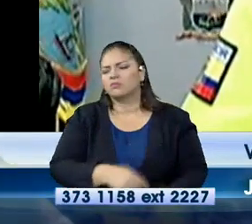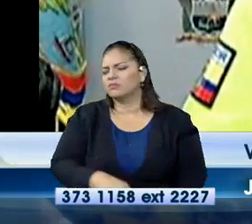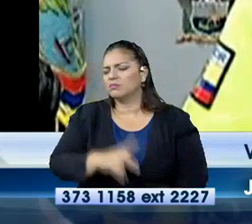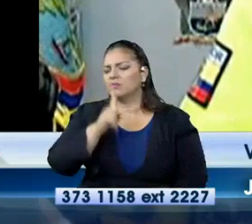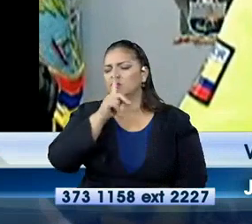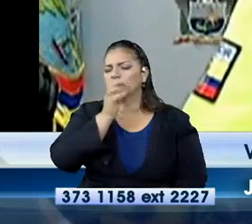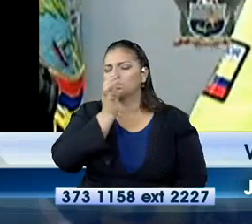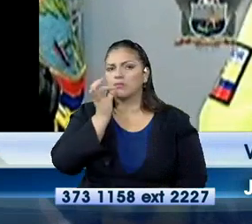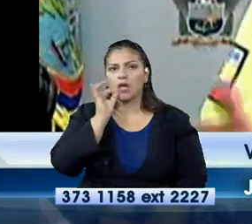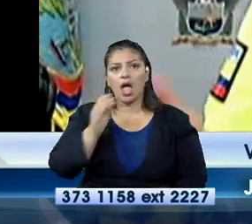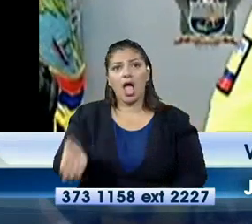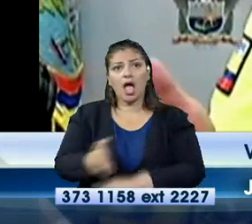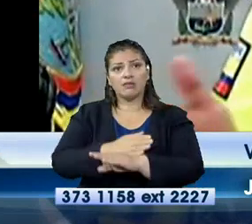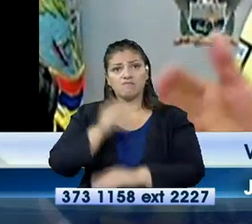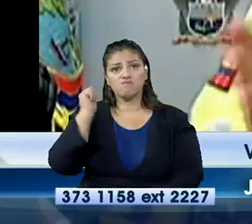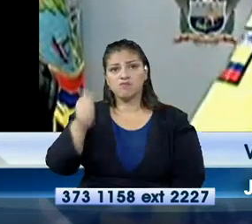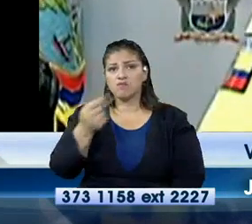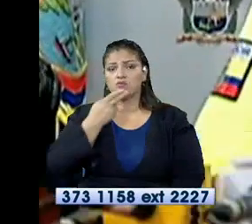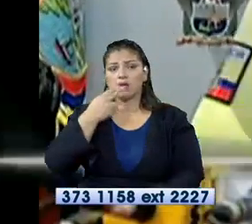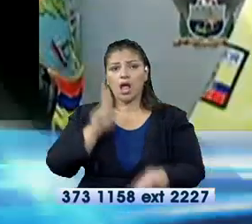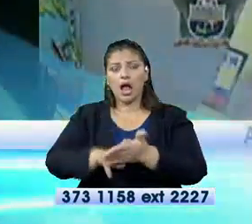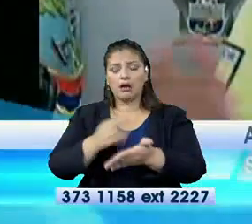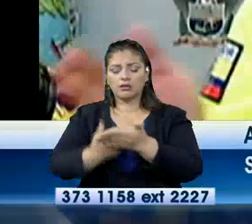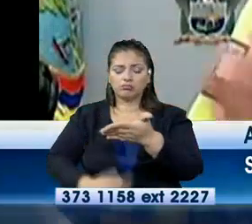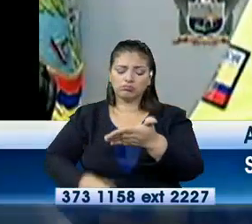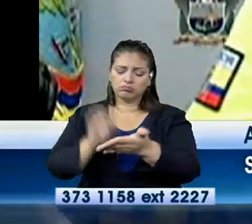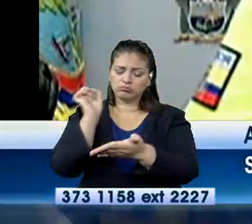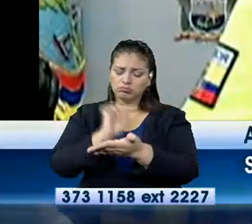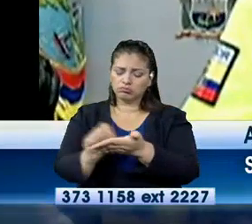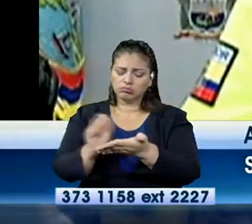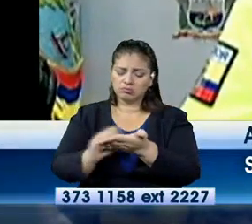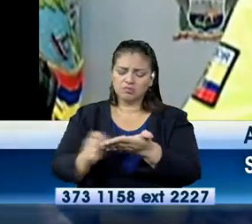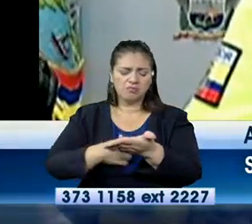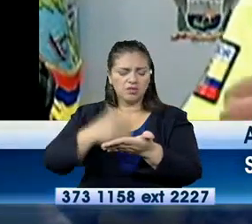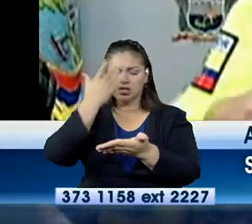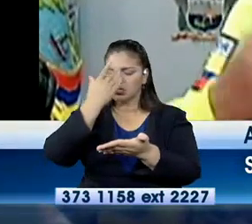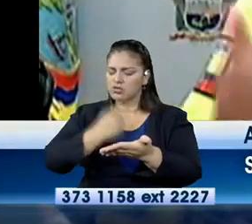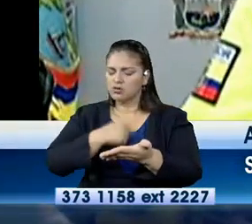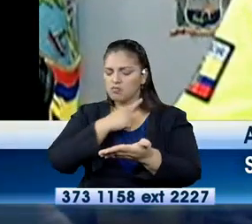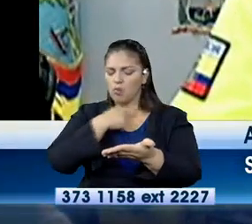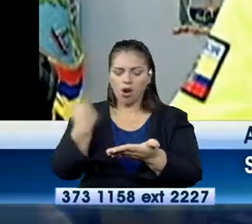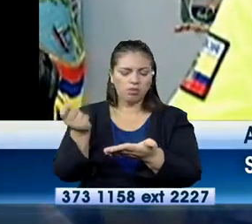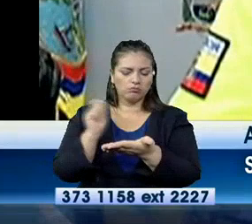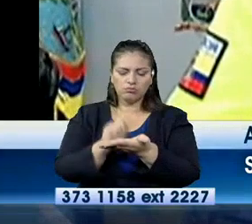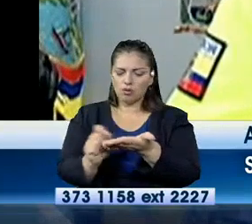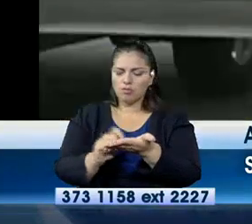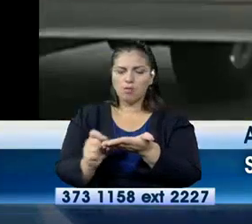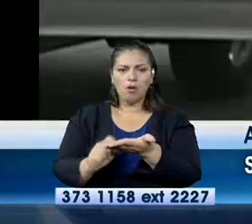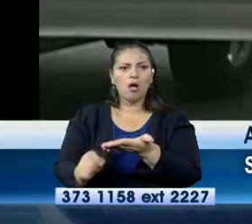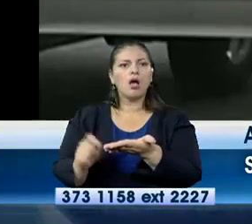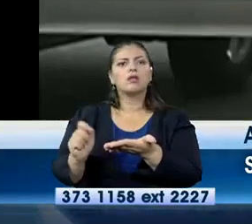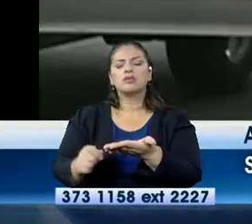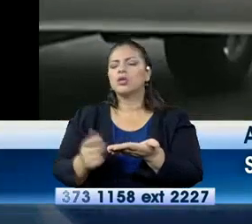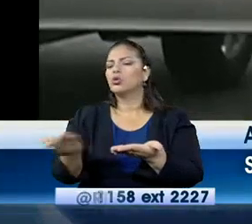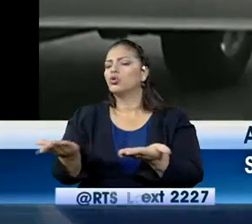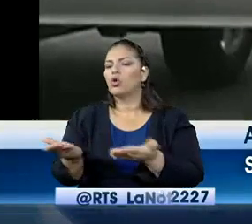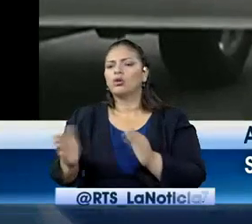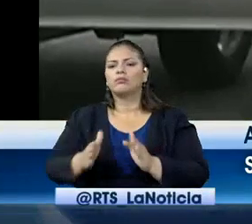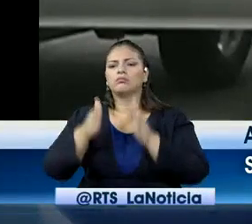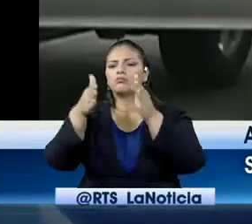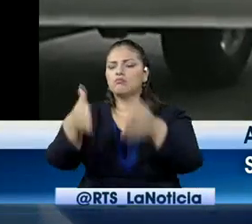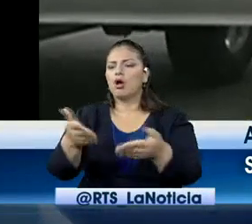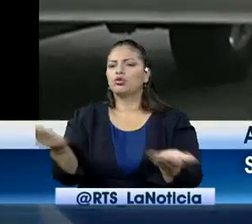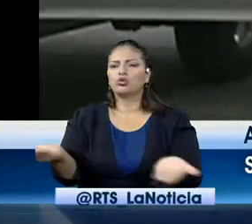tomar y también la bóveda en la que tiene que ser enterrado, es decir, esto ya estaba planificado. Teniendo este